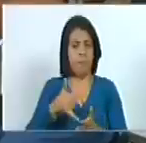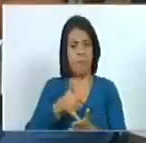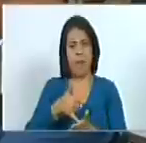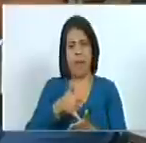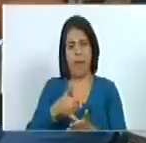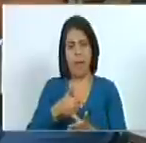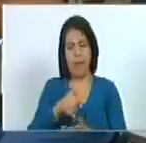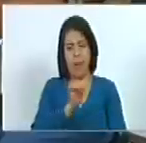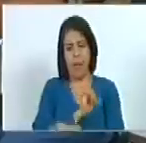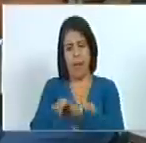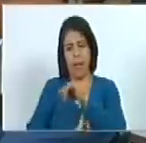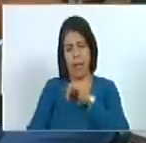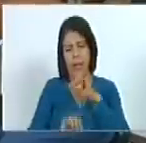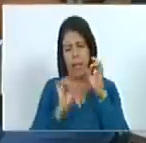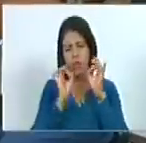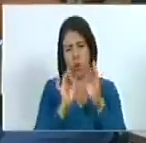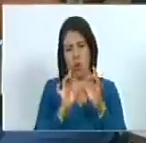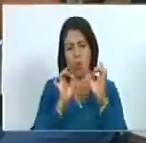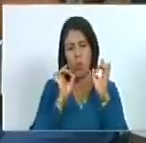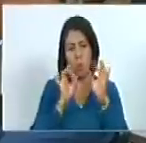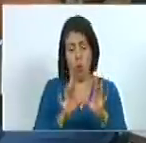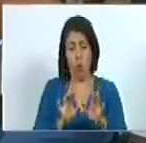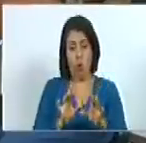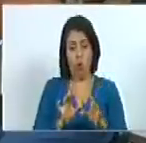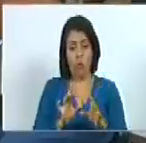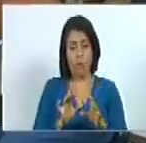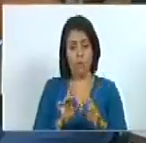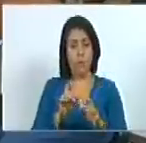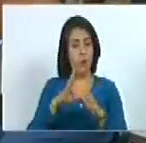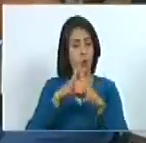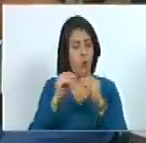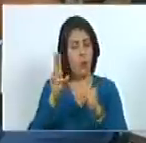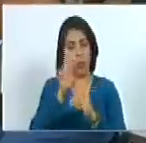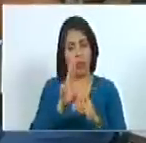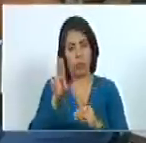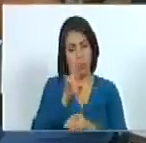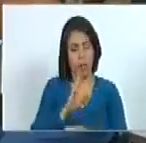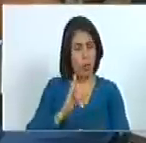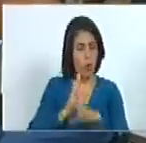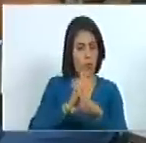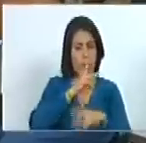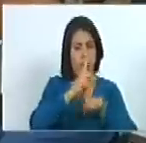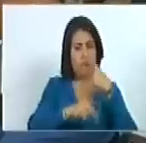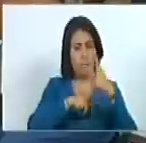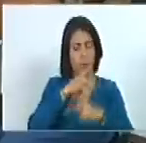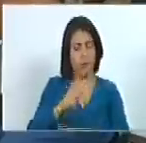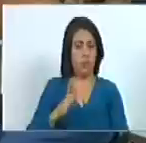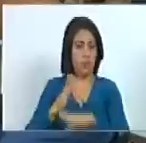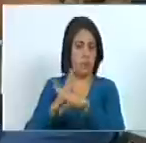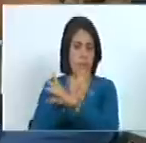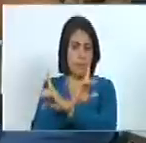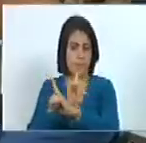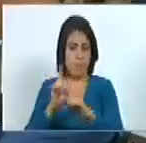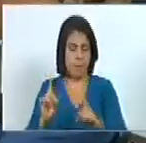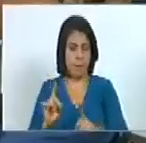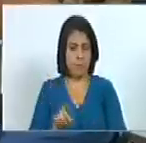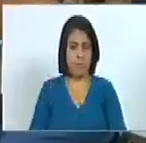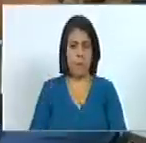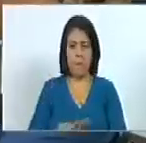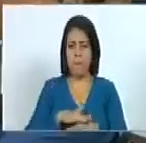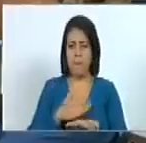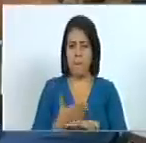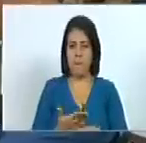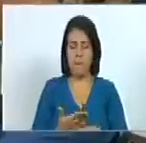estaba herida de muerte. Y utilizaron todas las herramientas de la antipolítica, de la antidemocracia,